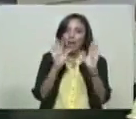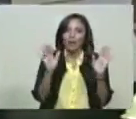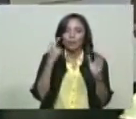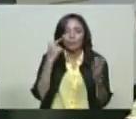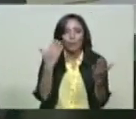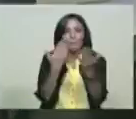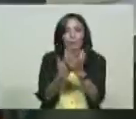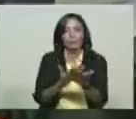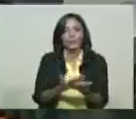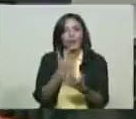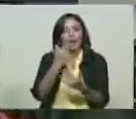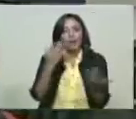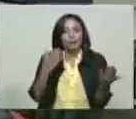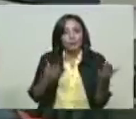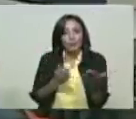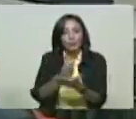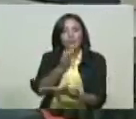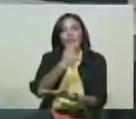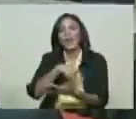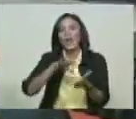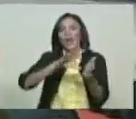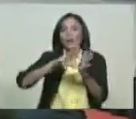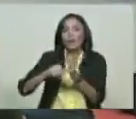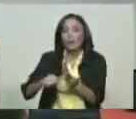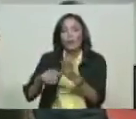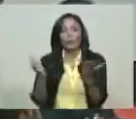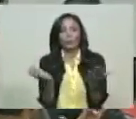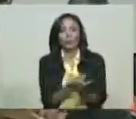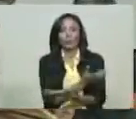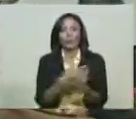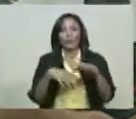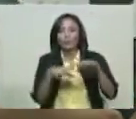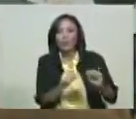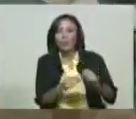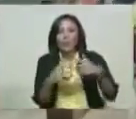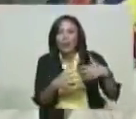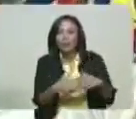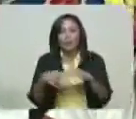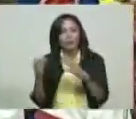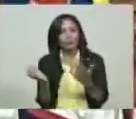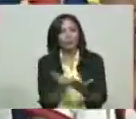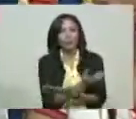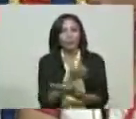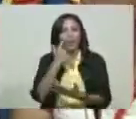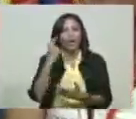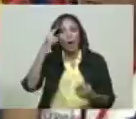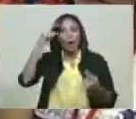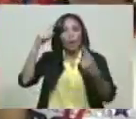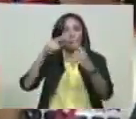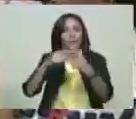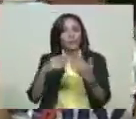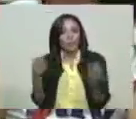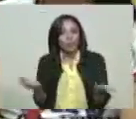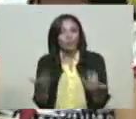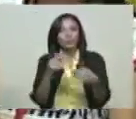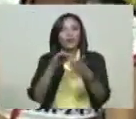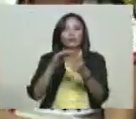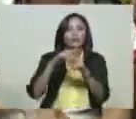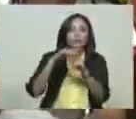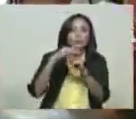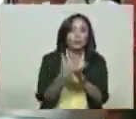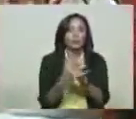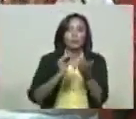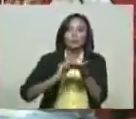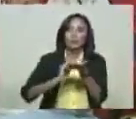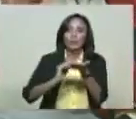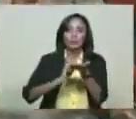sacar el tumor del capitalismo criminal especulativo ladrón y a buscar una cura profunda